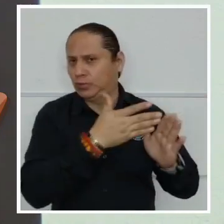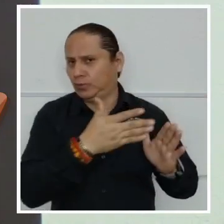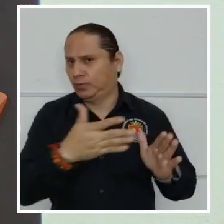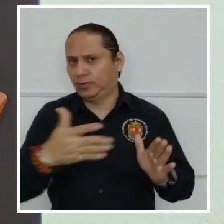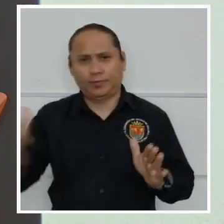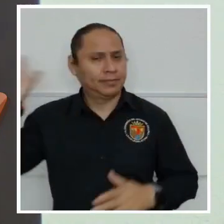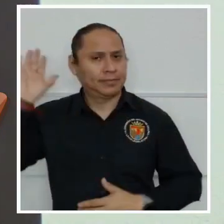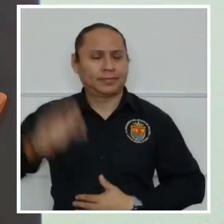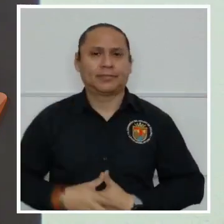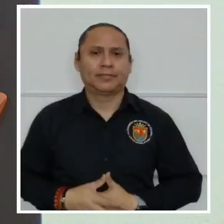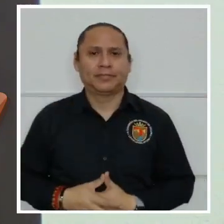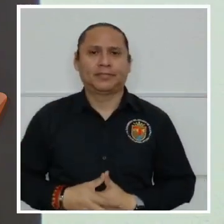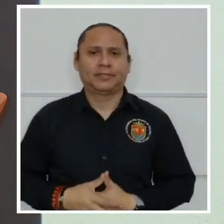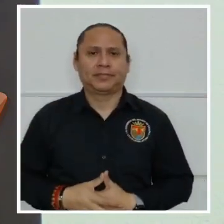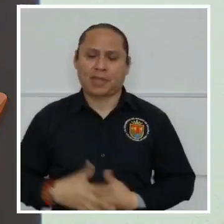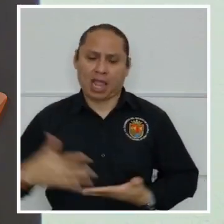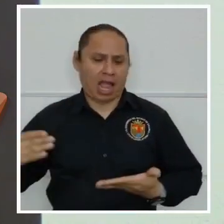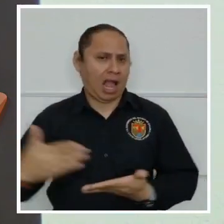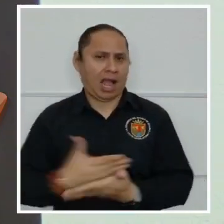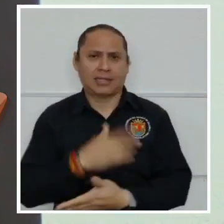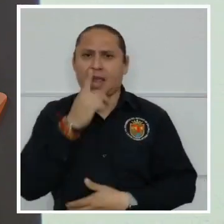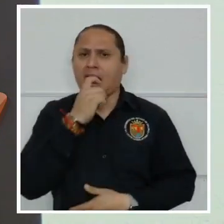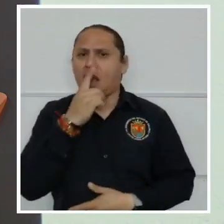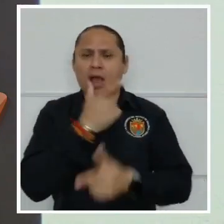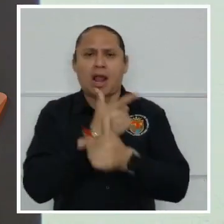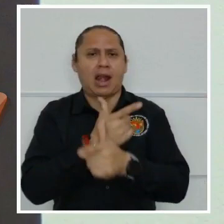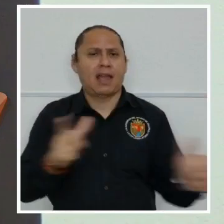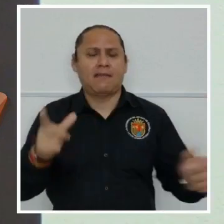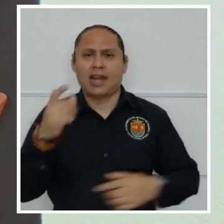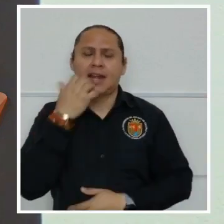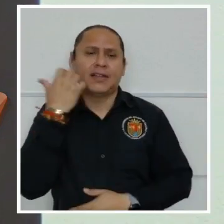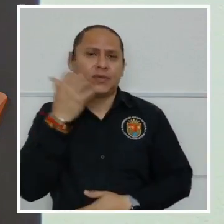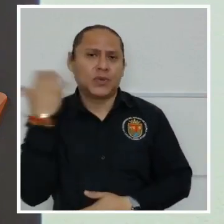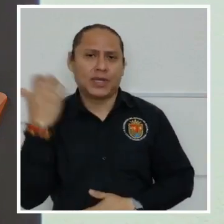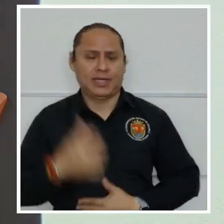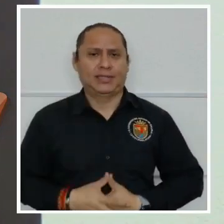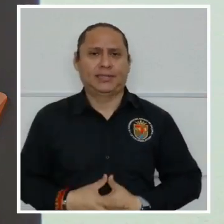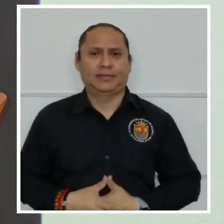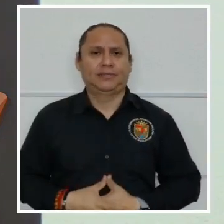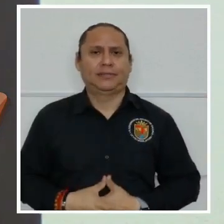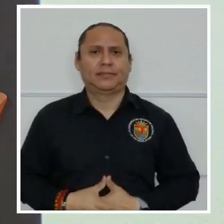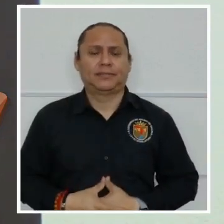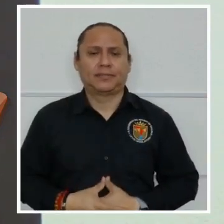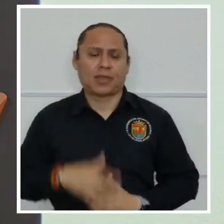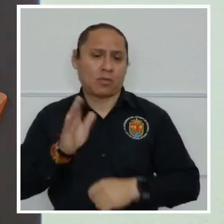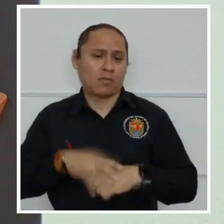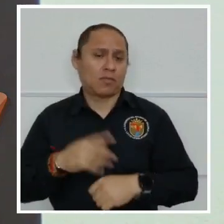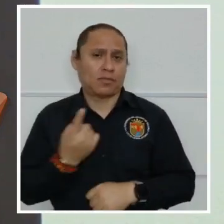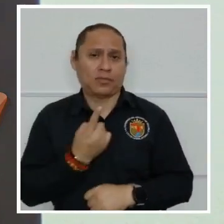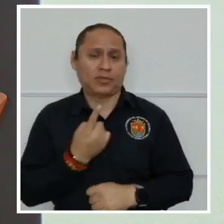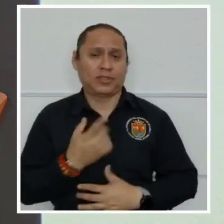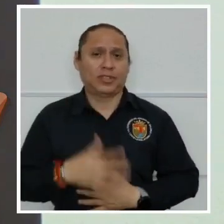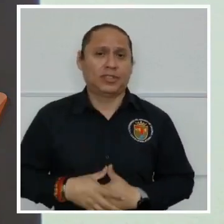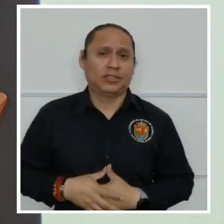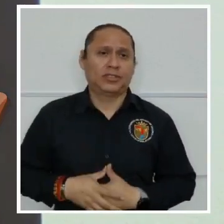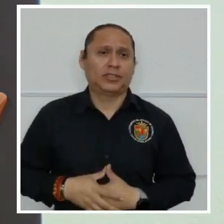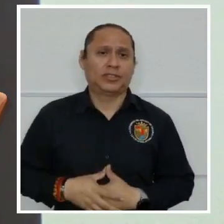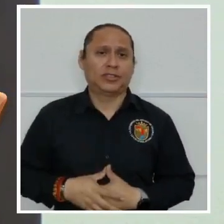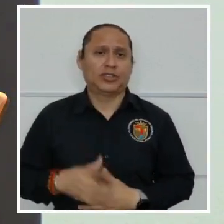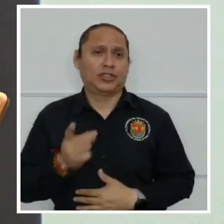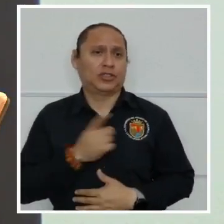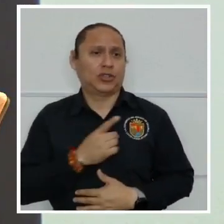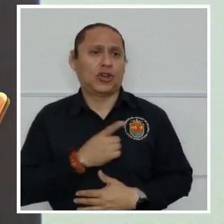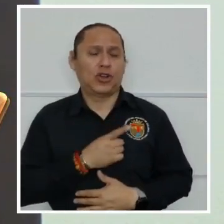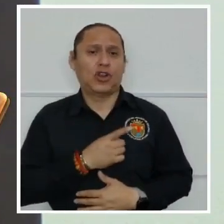permanente el acceso al agua potable en las escuelas, porque no es una